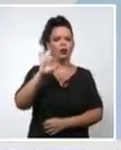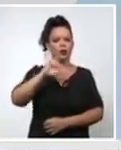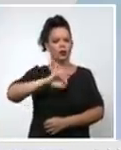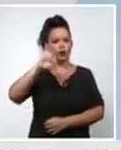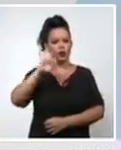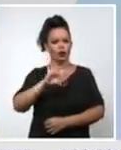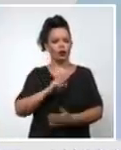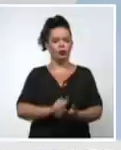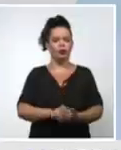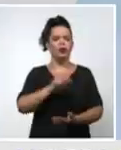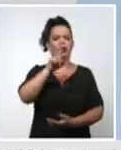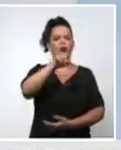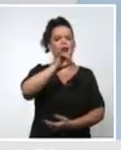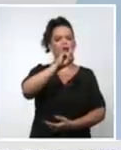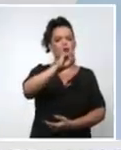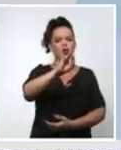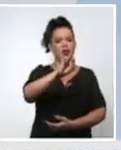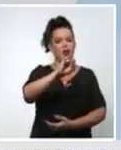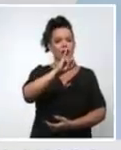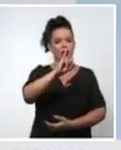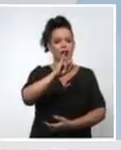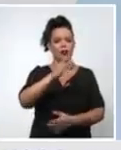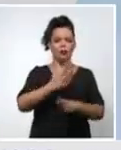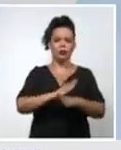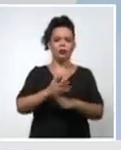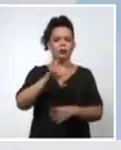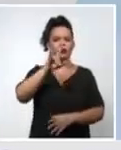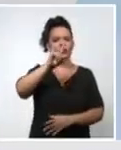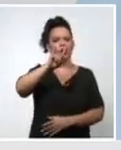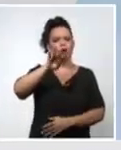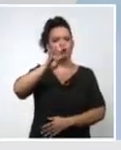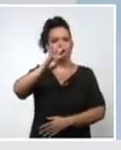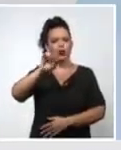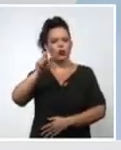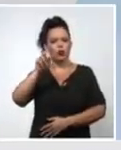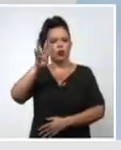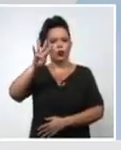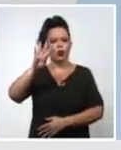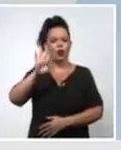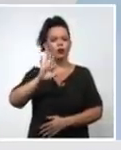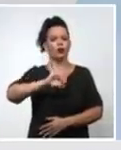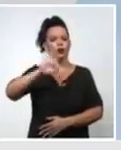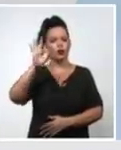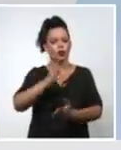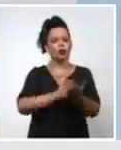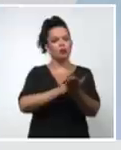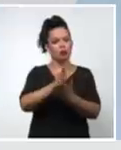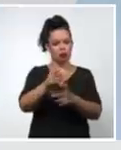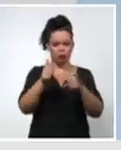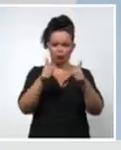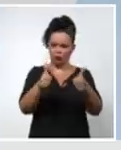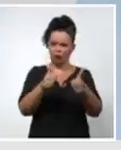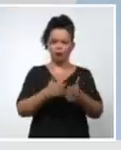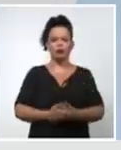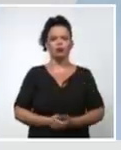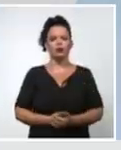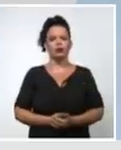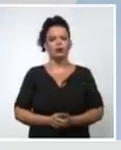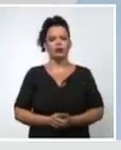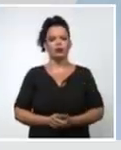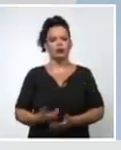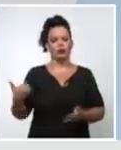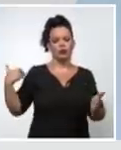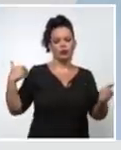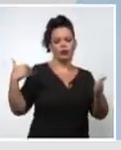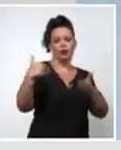176, el 99,4%, con una evolución clínica estable. Desde hace 20 días en